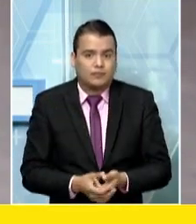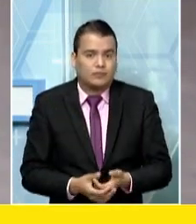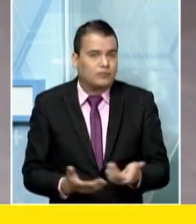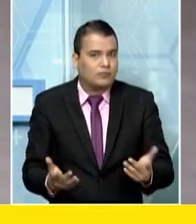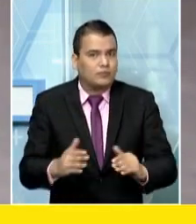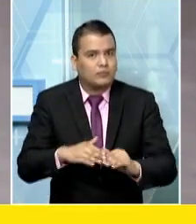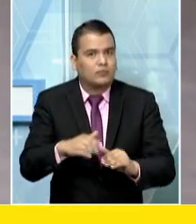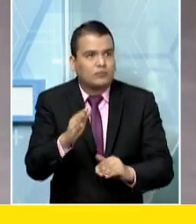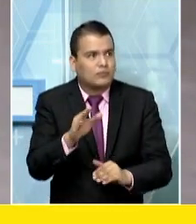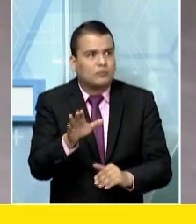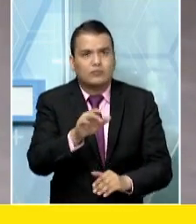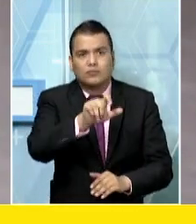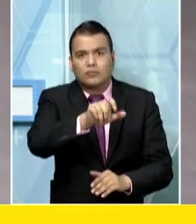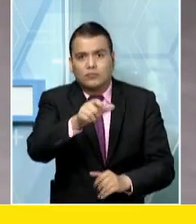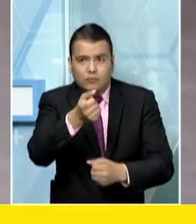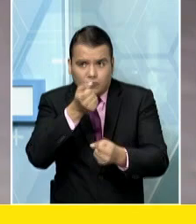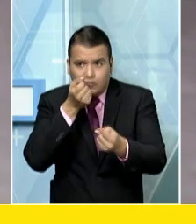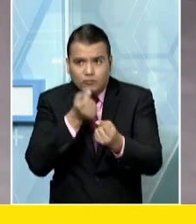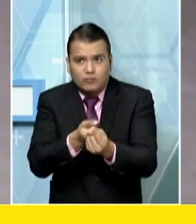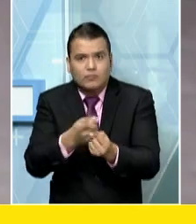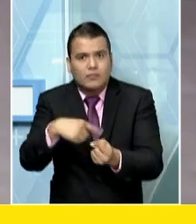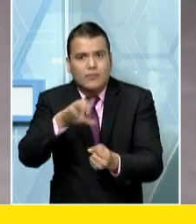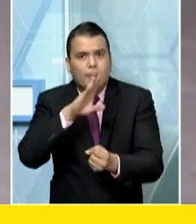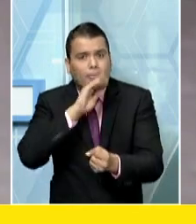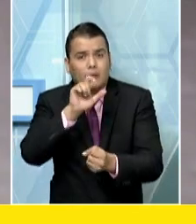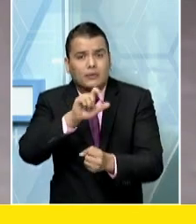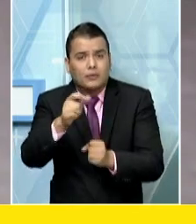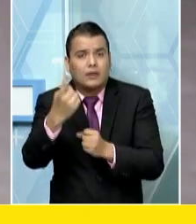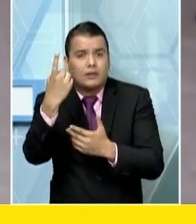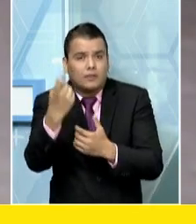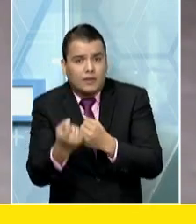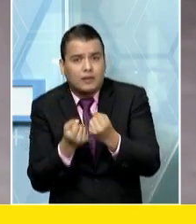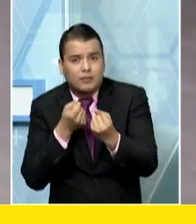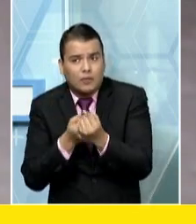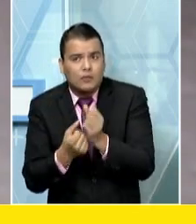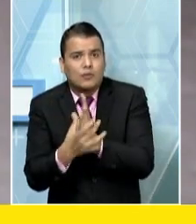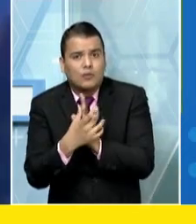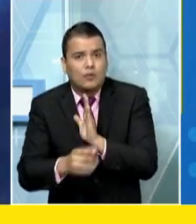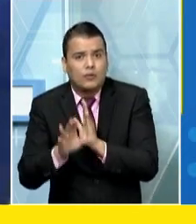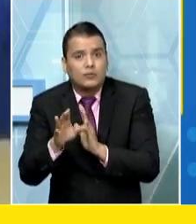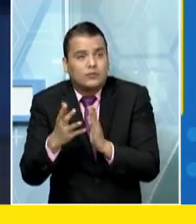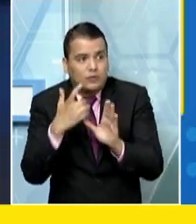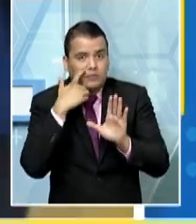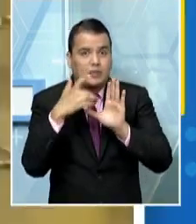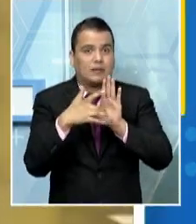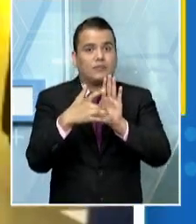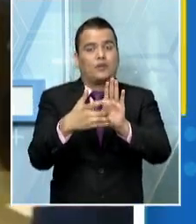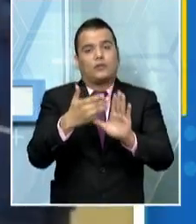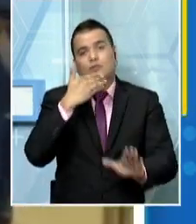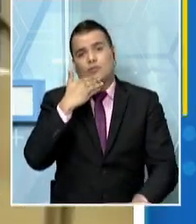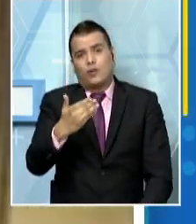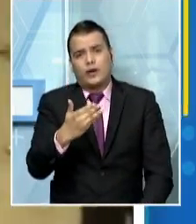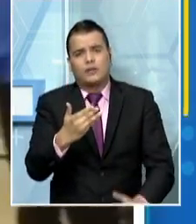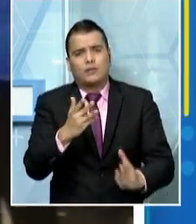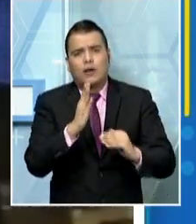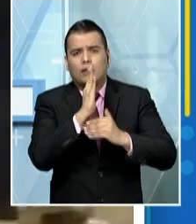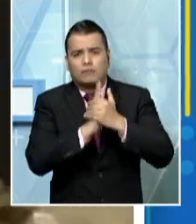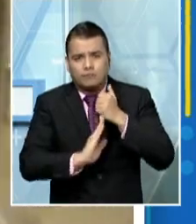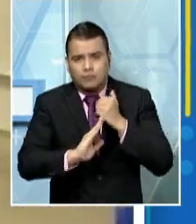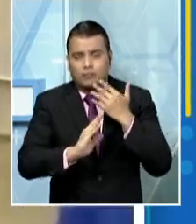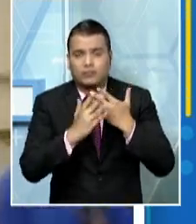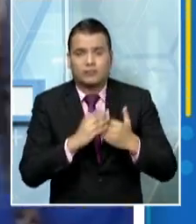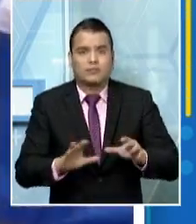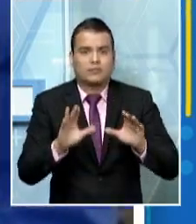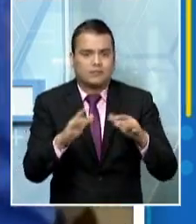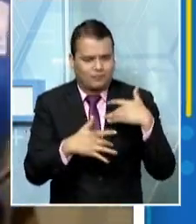por las personas que más nos necesitan en este momento. Que Colombia necesita un acto de grandeza, un acto de humildad, pero sobre todo